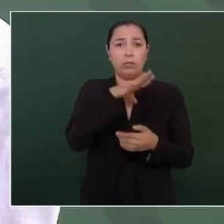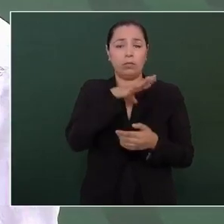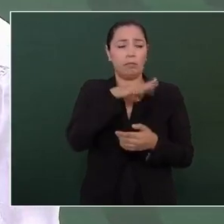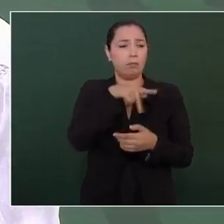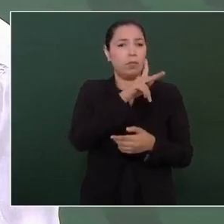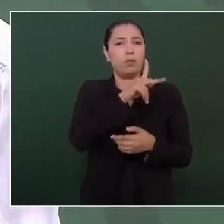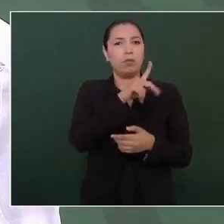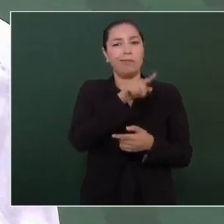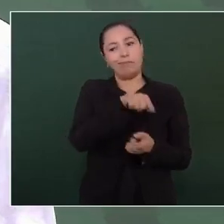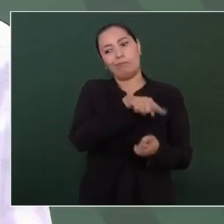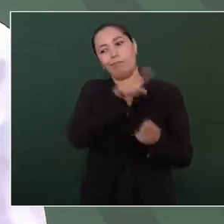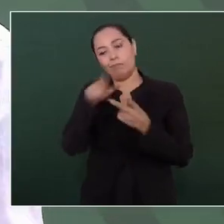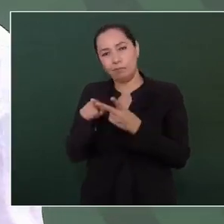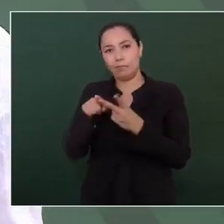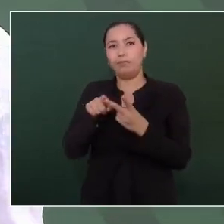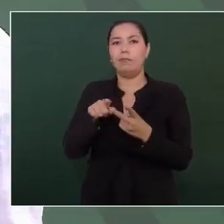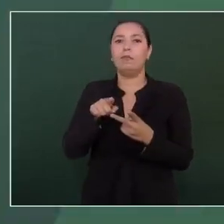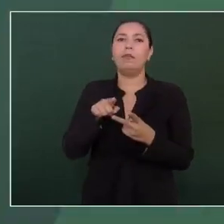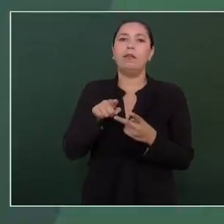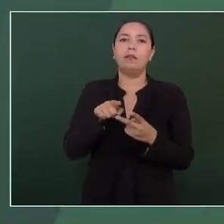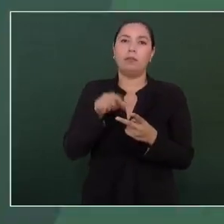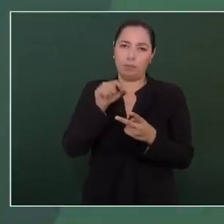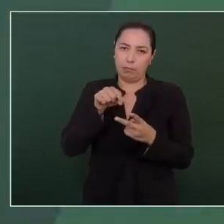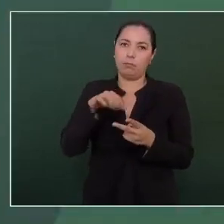pero vamos a tener